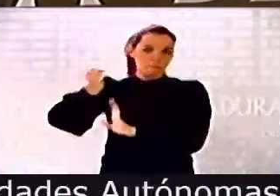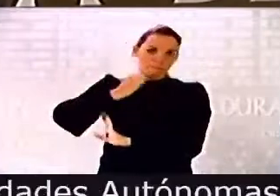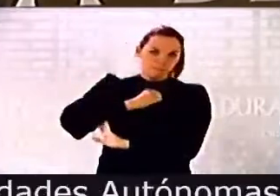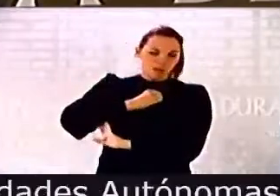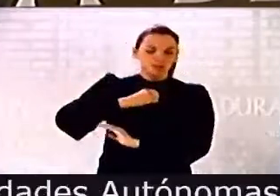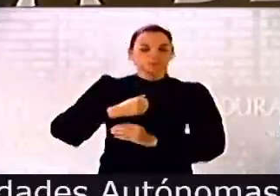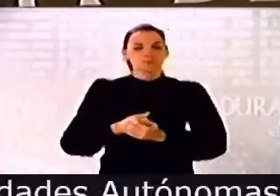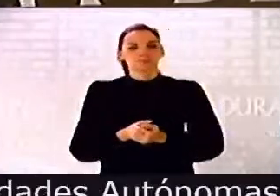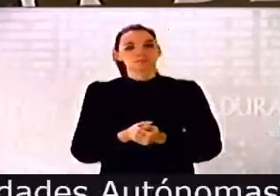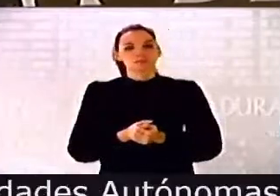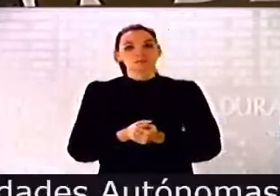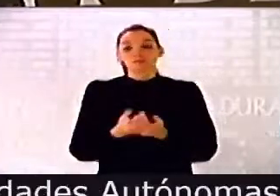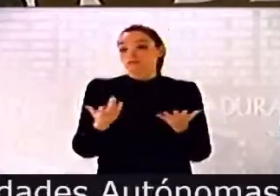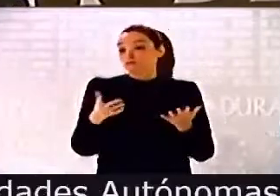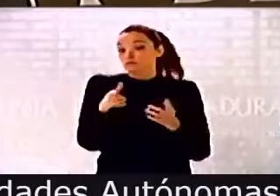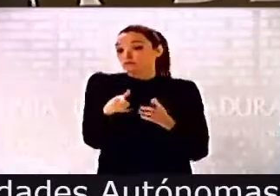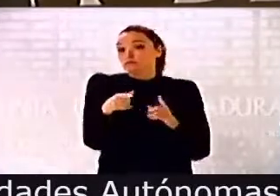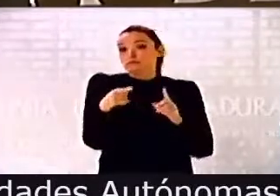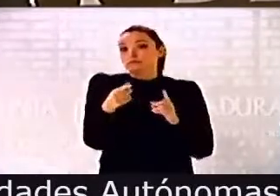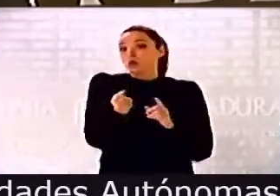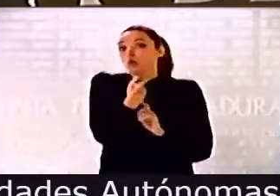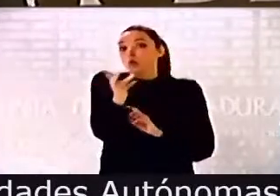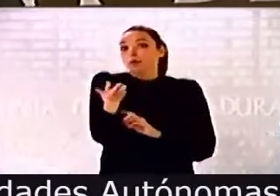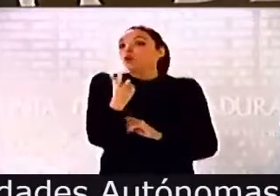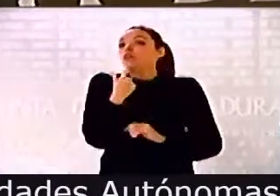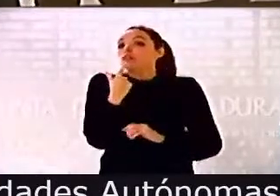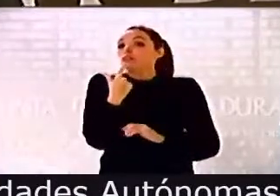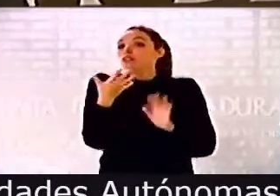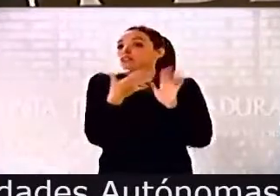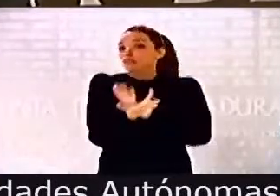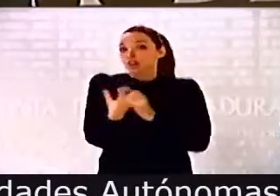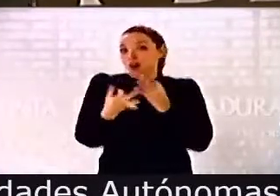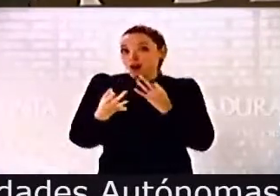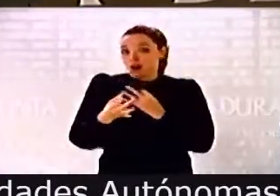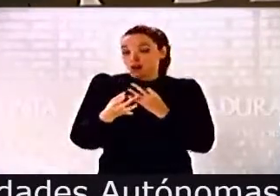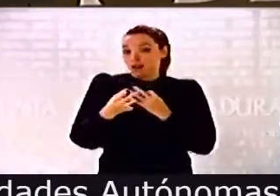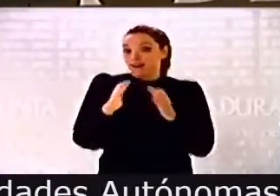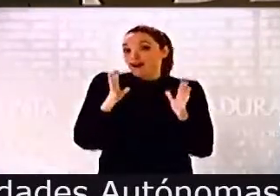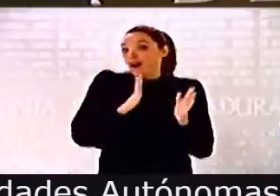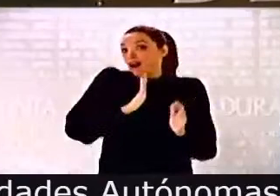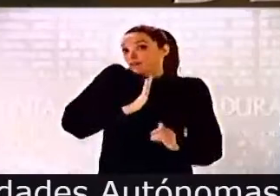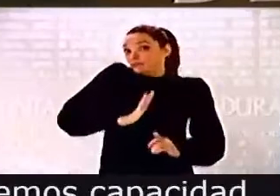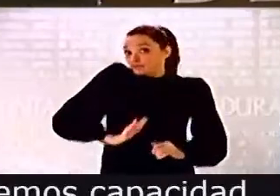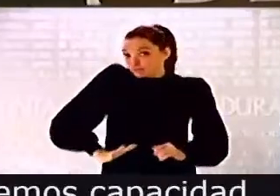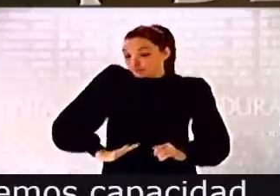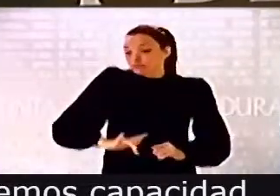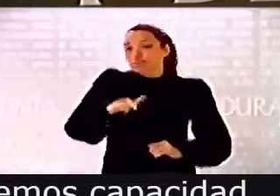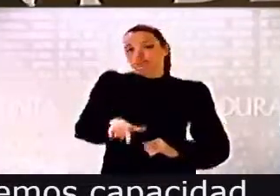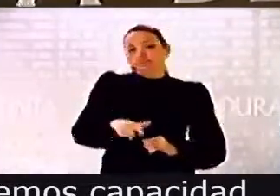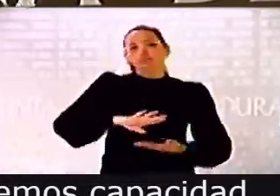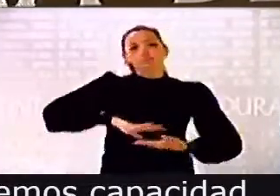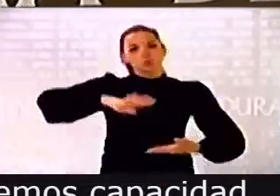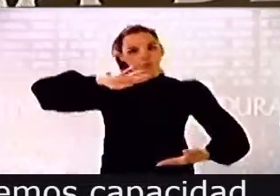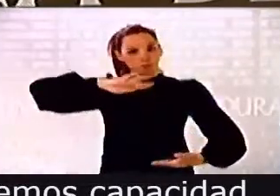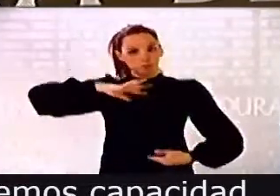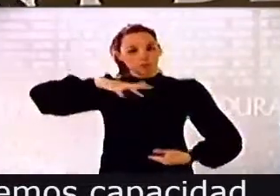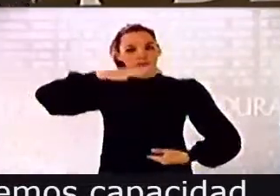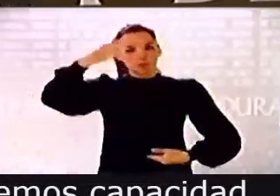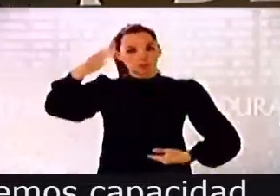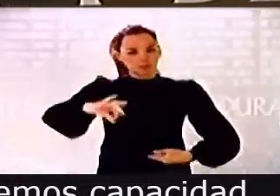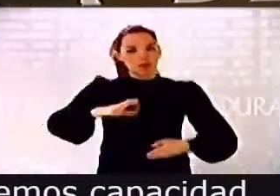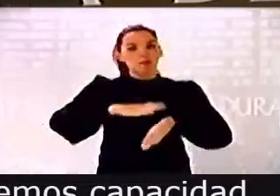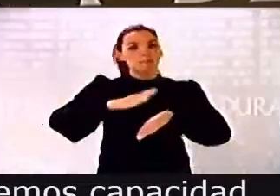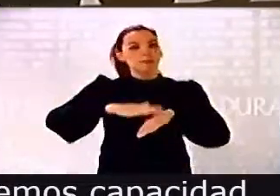Esto lo único que nos indica es que, de momento, tenemos capacidad con nuestro plan de contingencia para